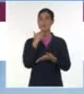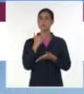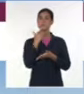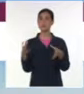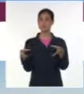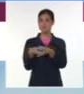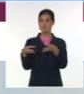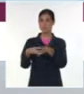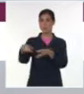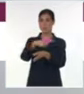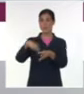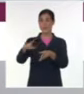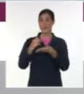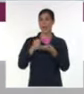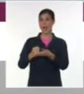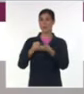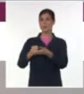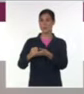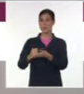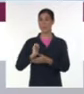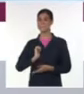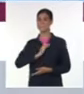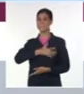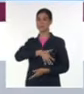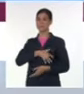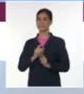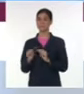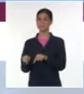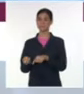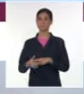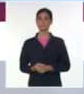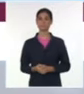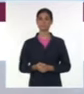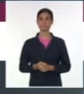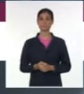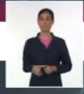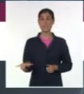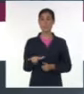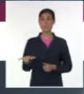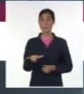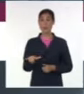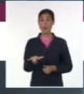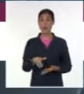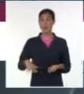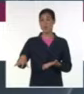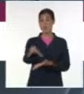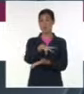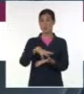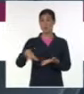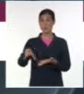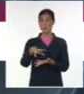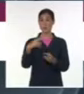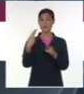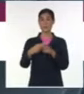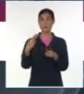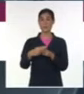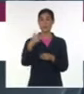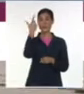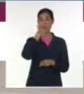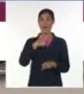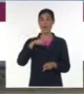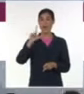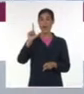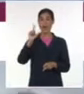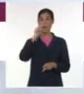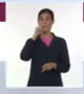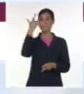con Palestina ocupada y Jordania y en la extensa región desértica de Al-Badia, donde practicaron ataques